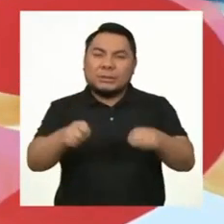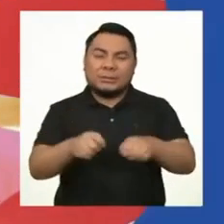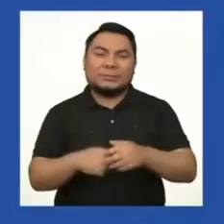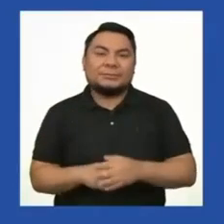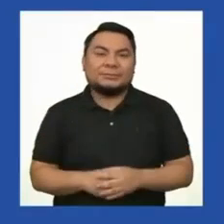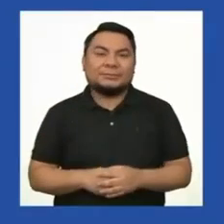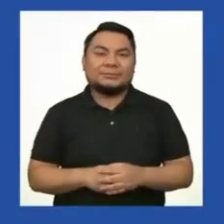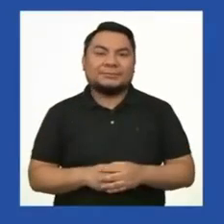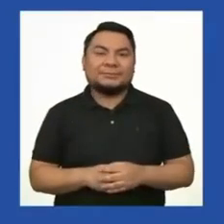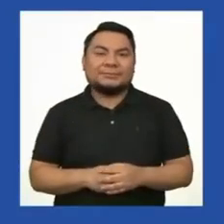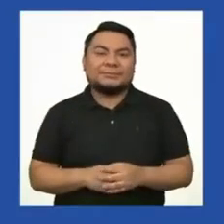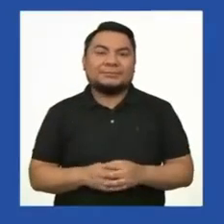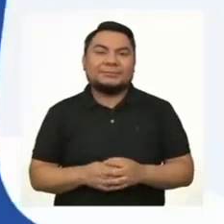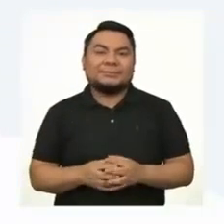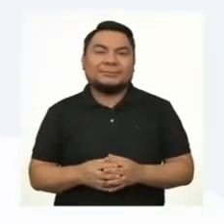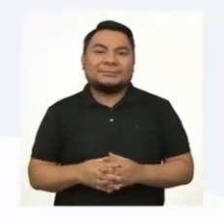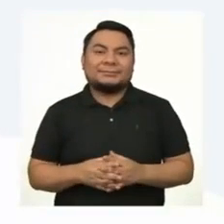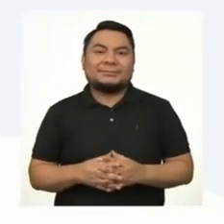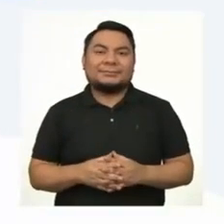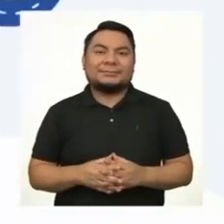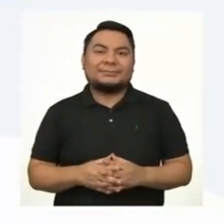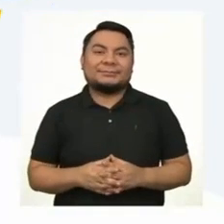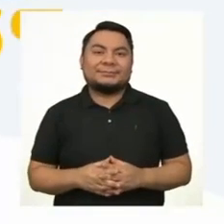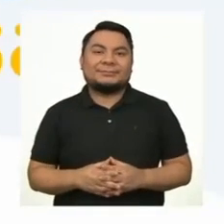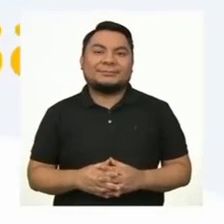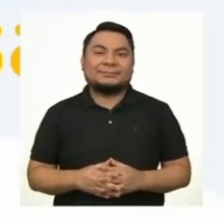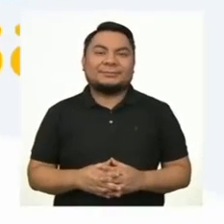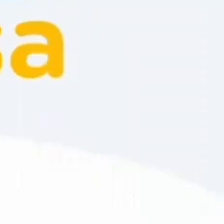pausa?